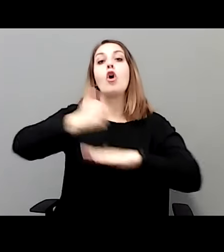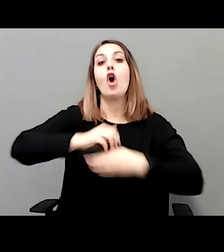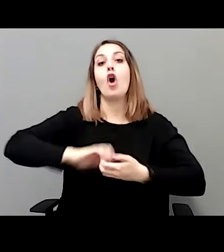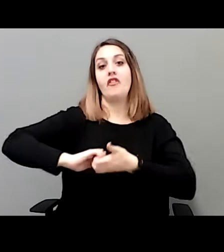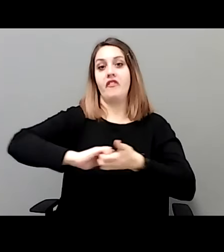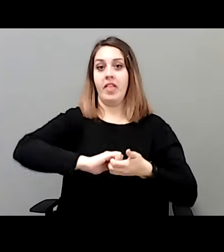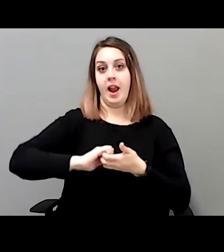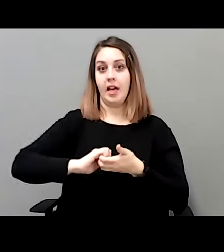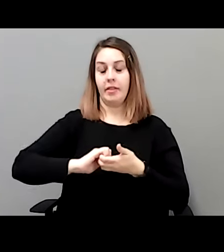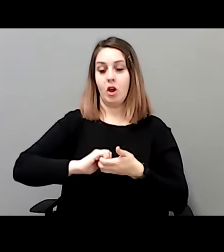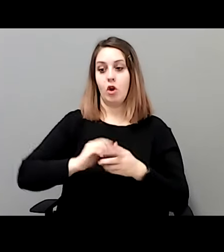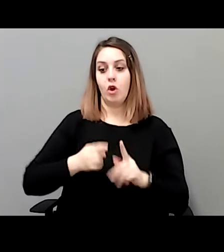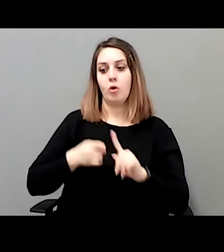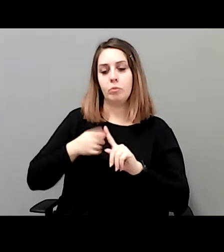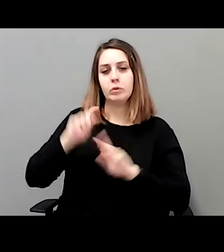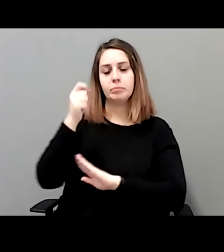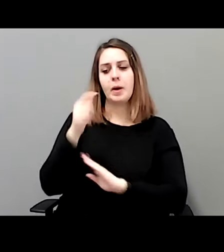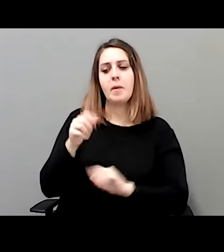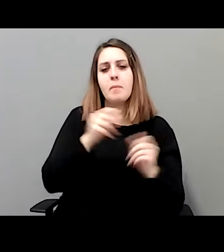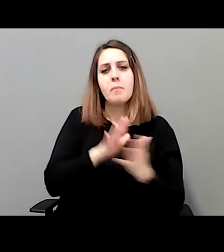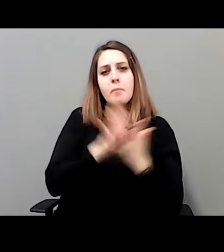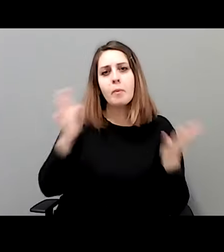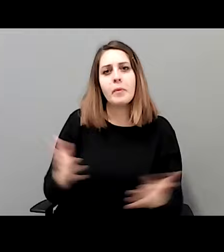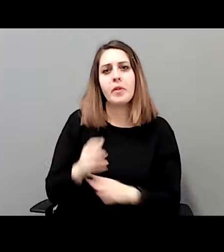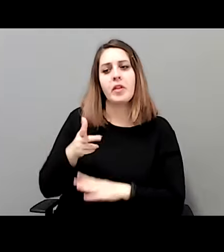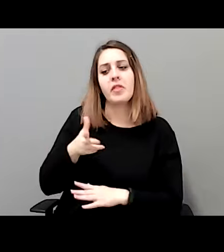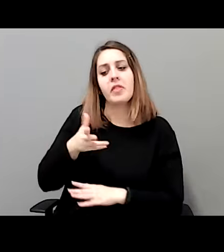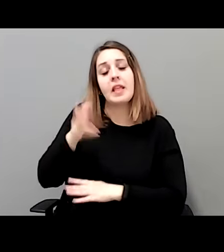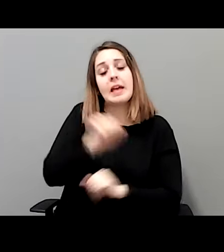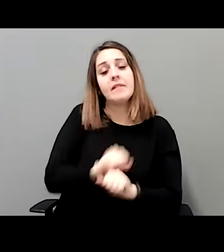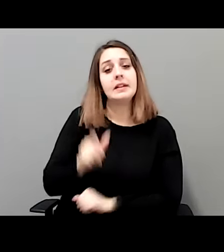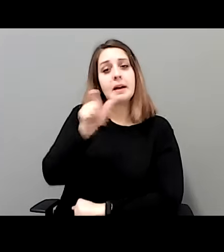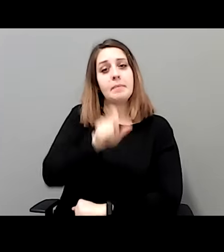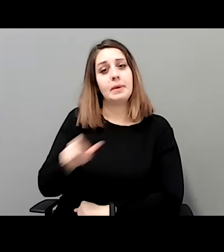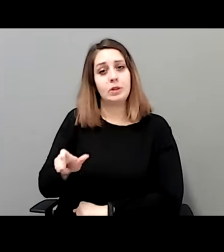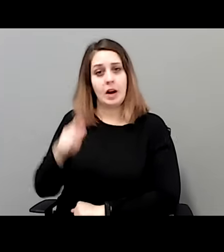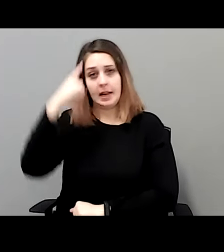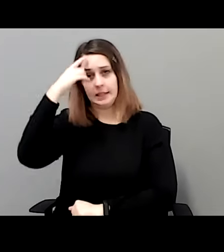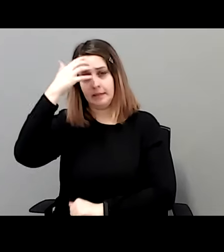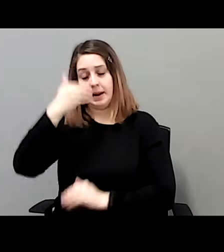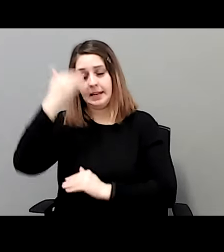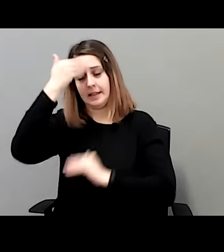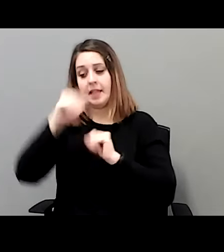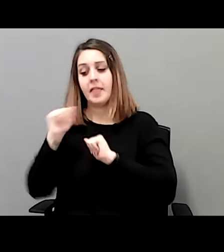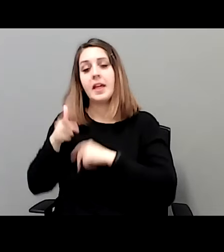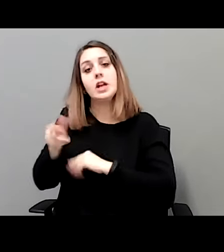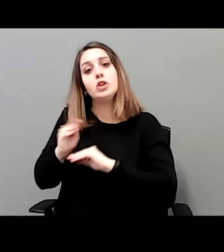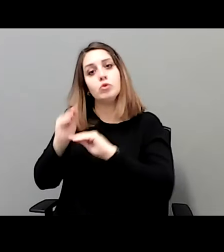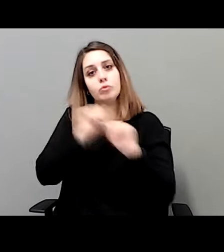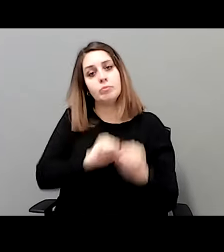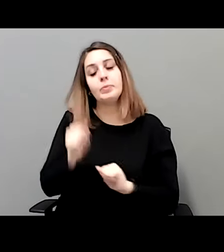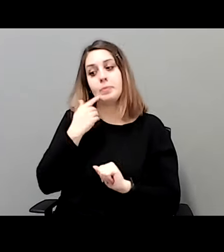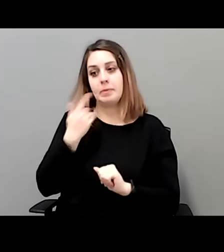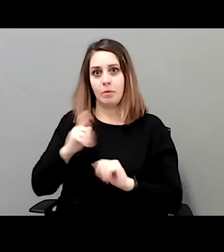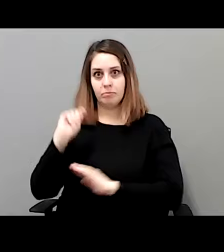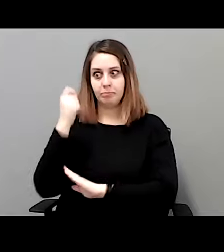la promoción y la defensa de los derechos de las personas con parálisis cerebral. Estamos dando grandes pasos, como os